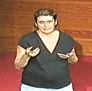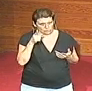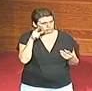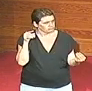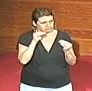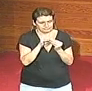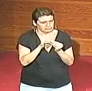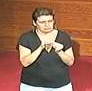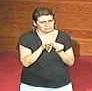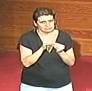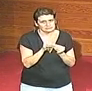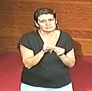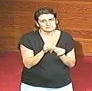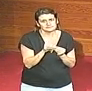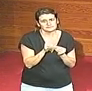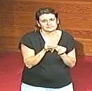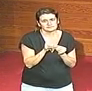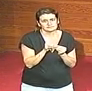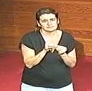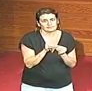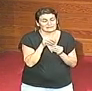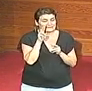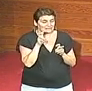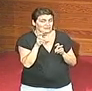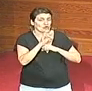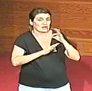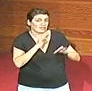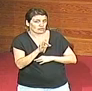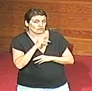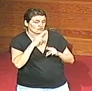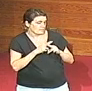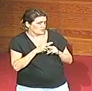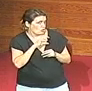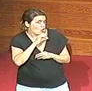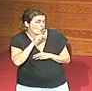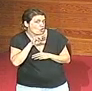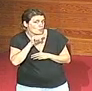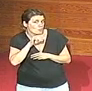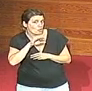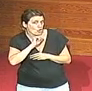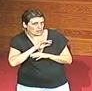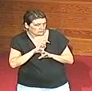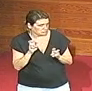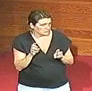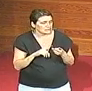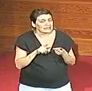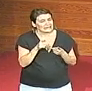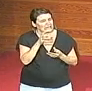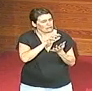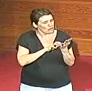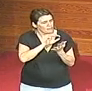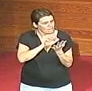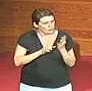estoy contigo, y lo del hay una organización que se llama Corporate Europe, que saca muchos informes